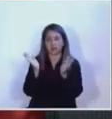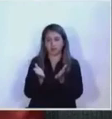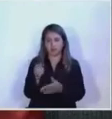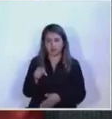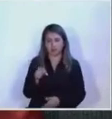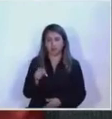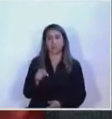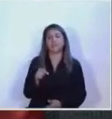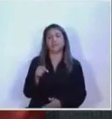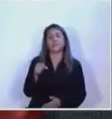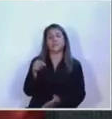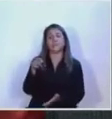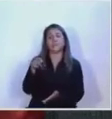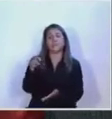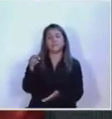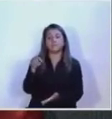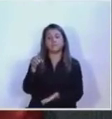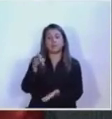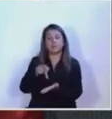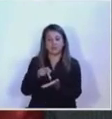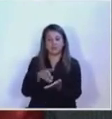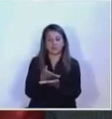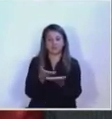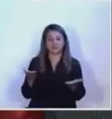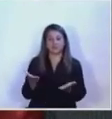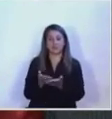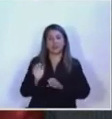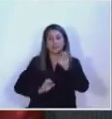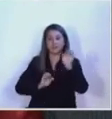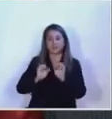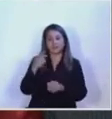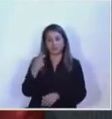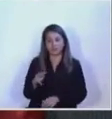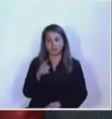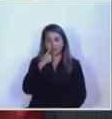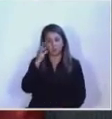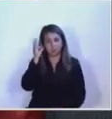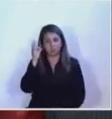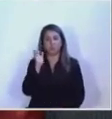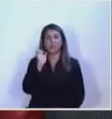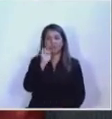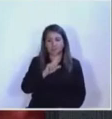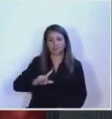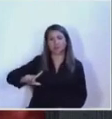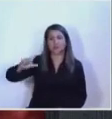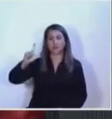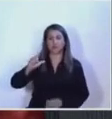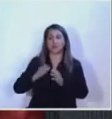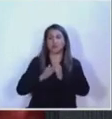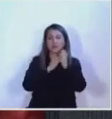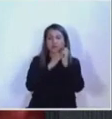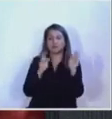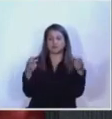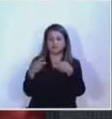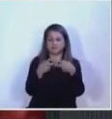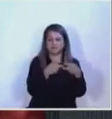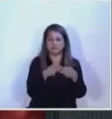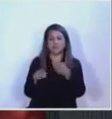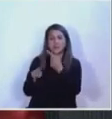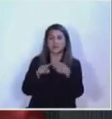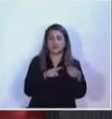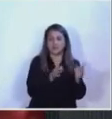parlamentarias, parlamentarios, estimadas autoridades, empresarios, empresarias, emprendedores, dirigentes sindicales y